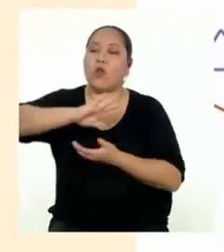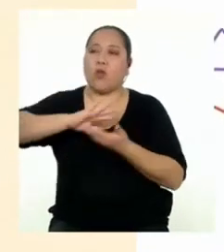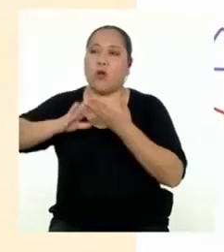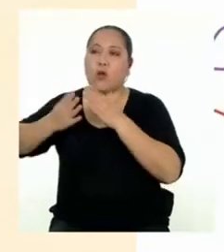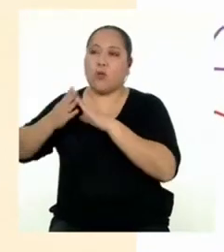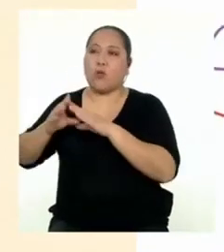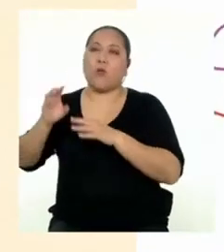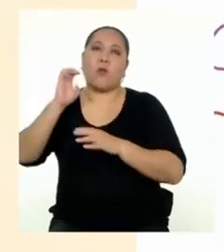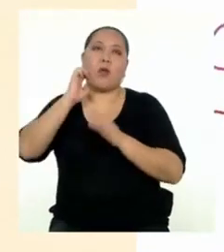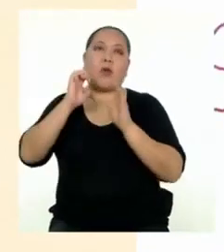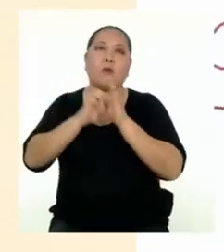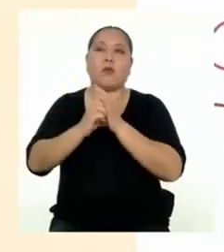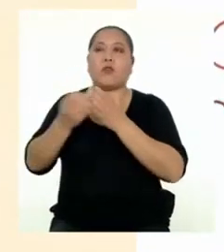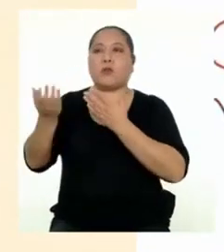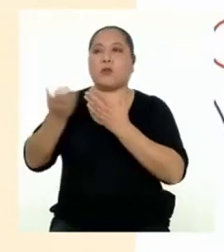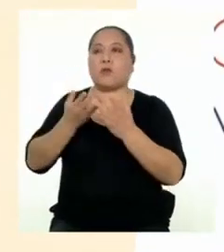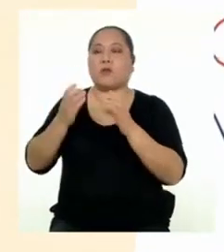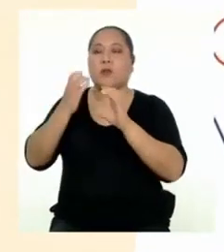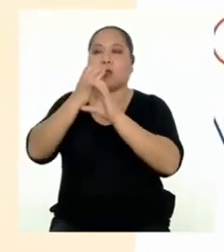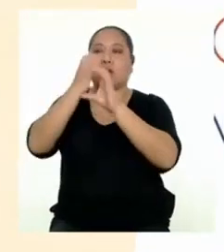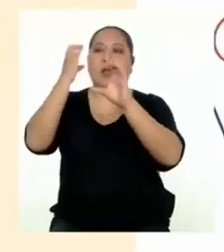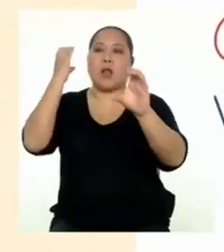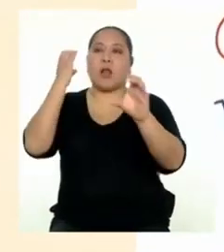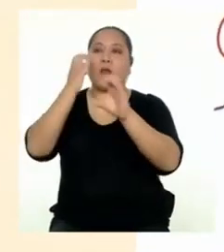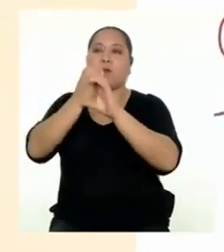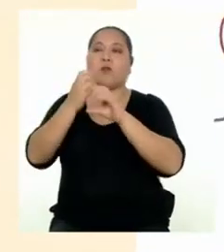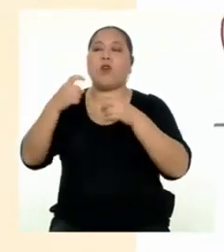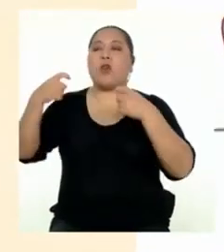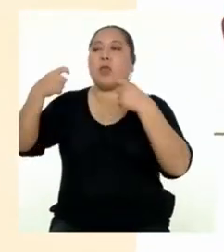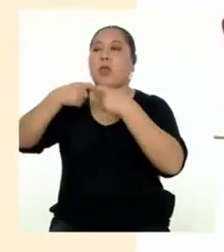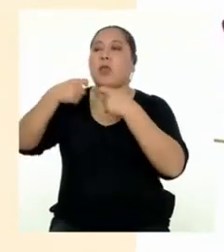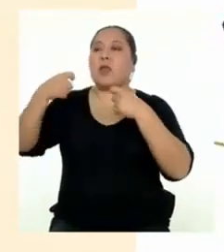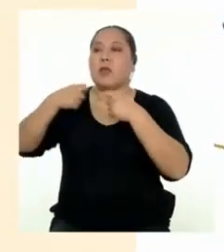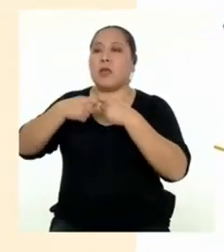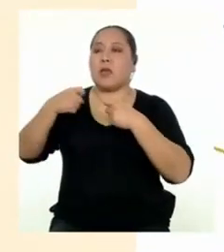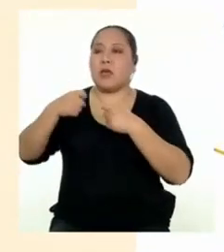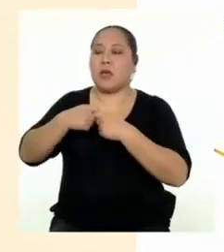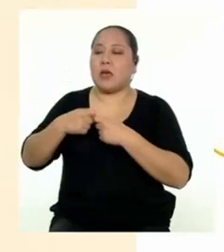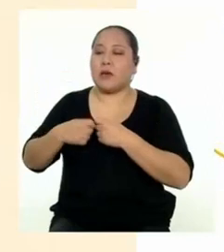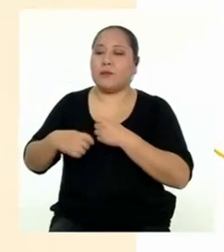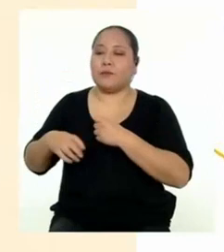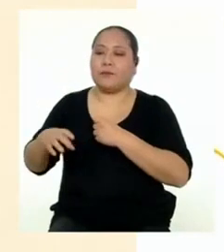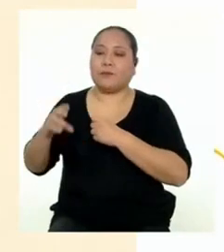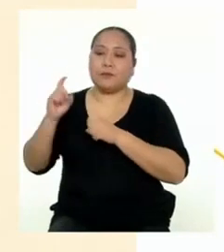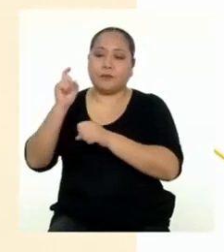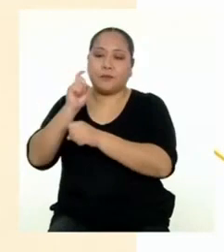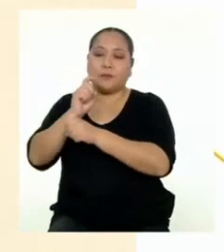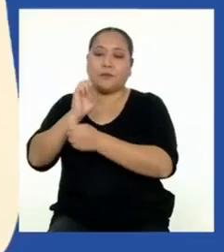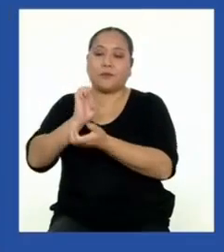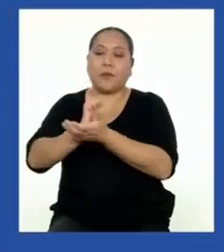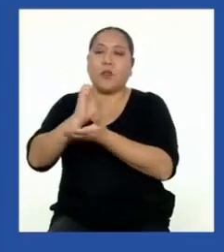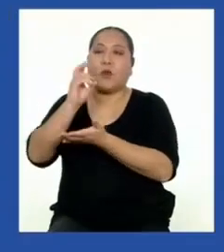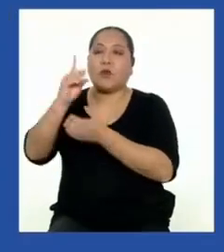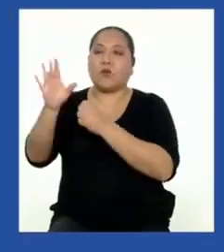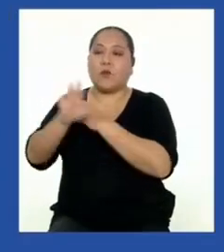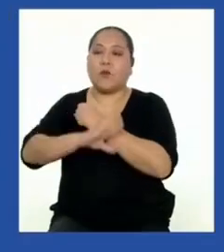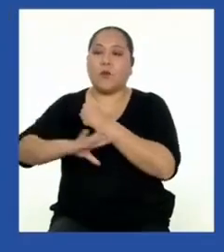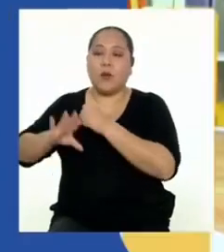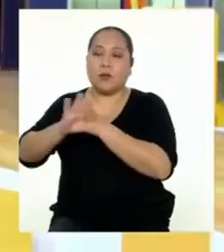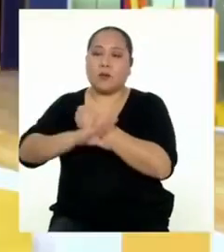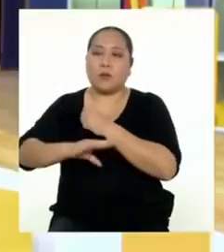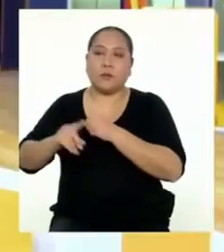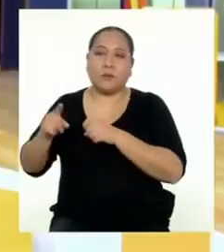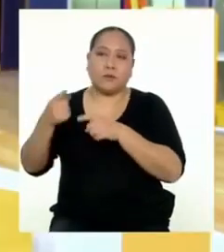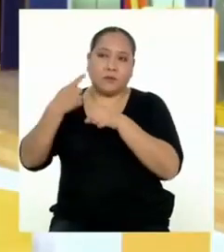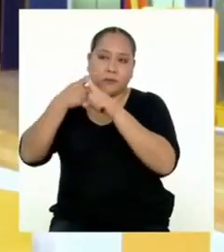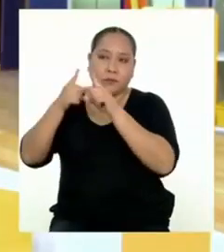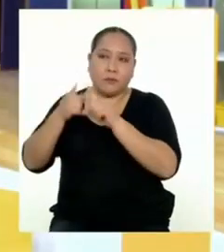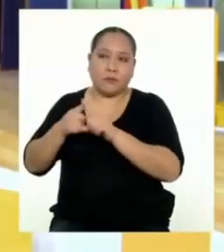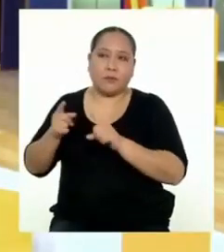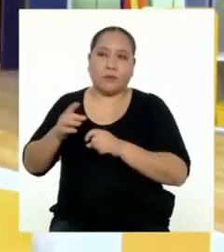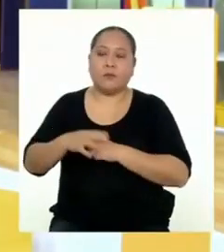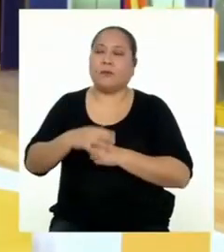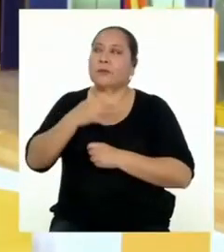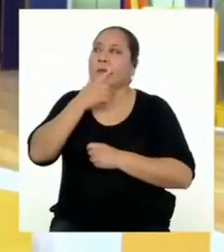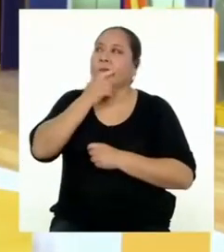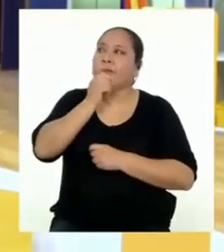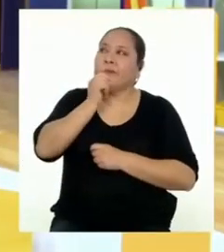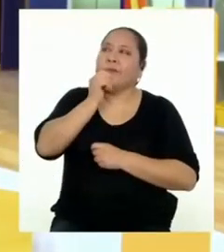como el servicio de transporte público, el de energía eléctrica, la educación básica regular, entre otros.